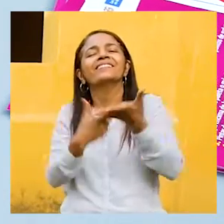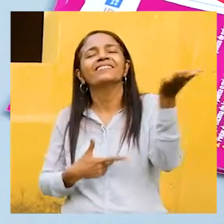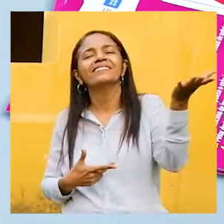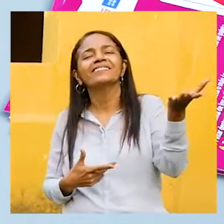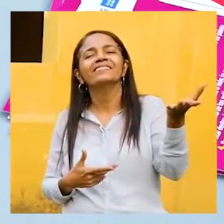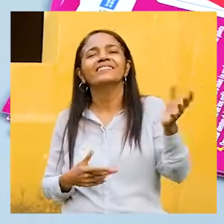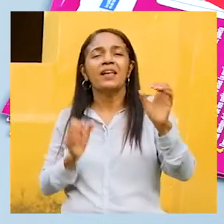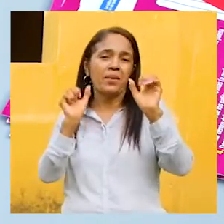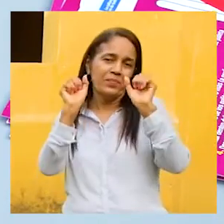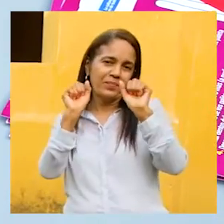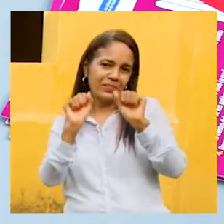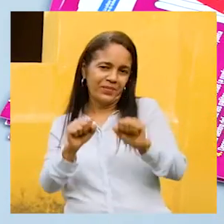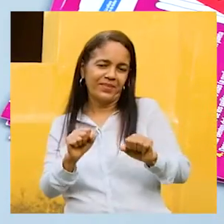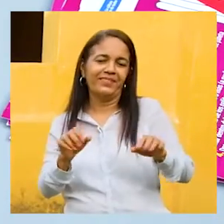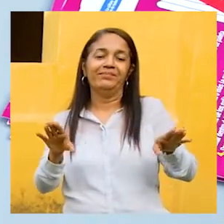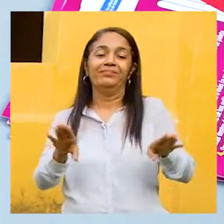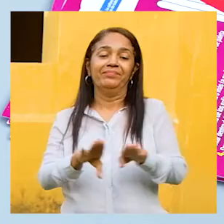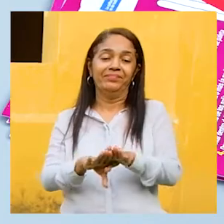es poder